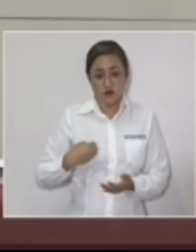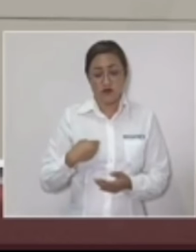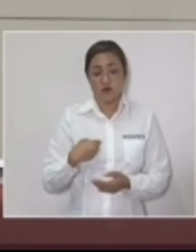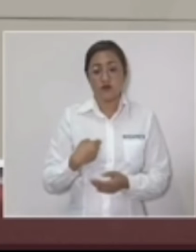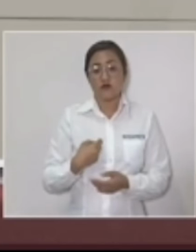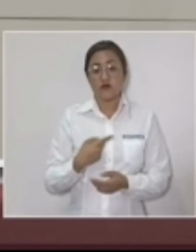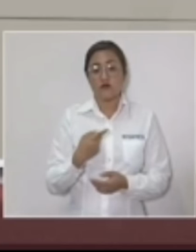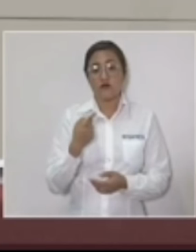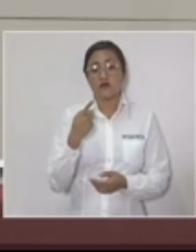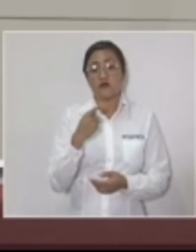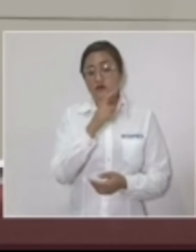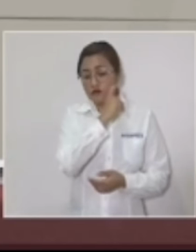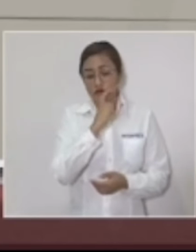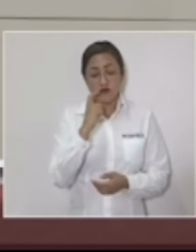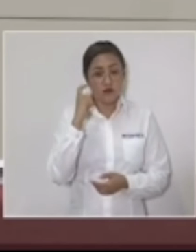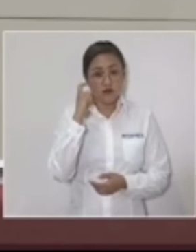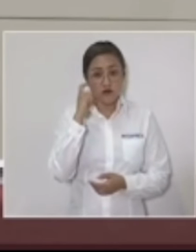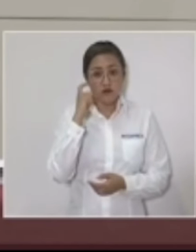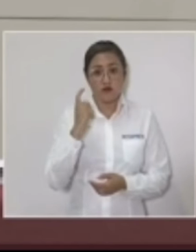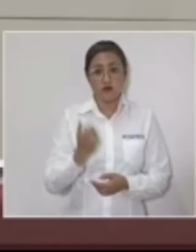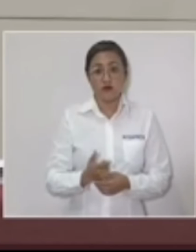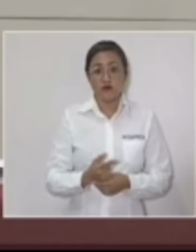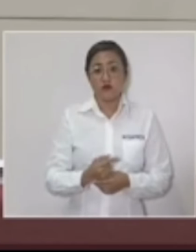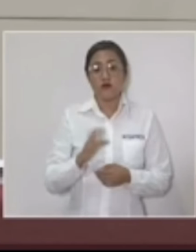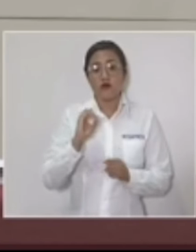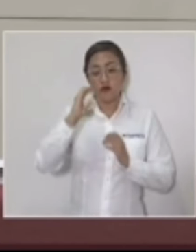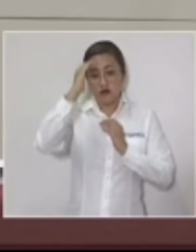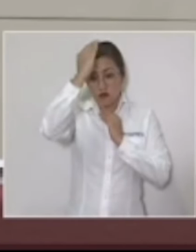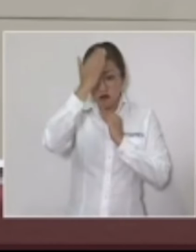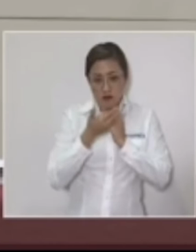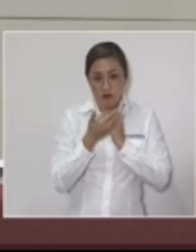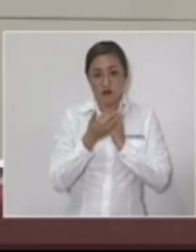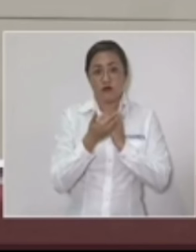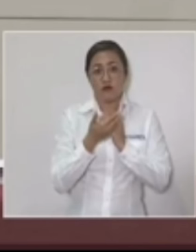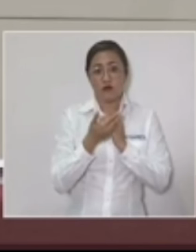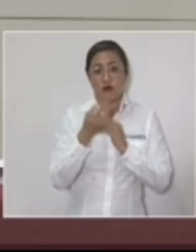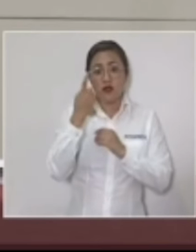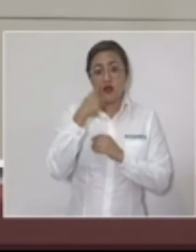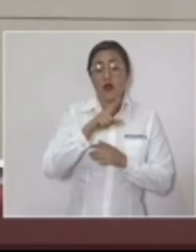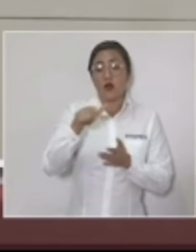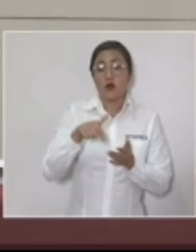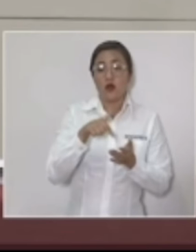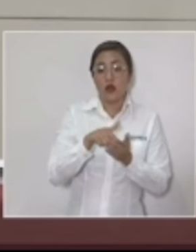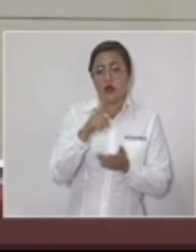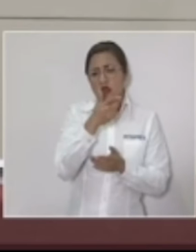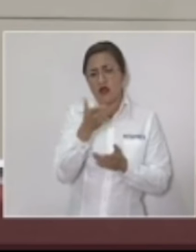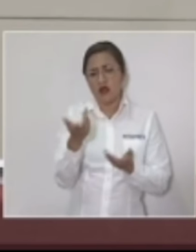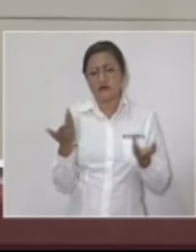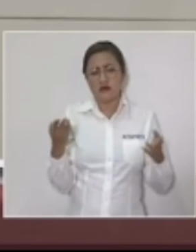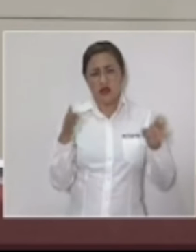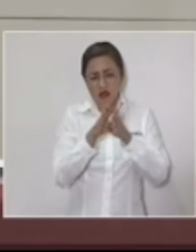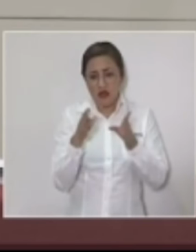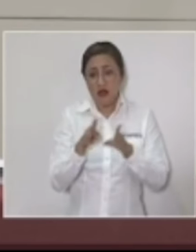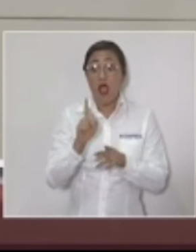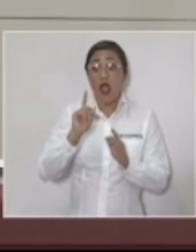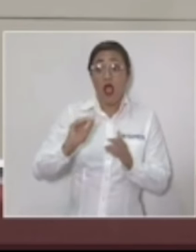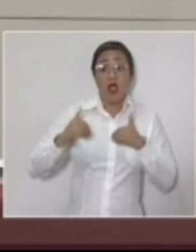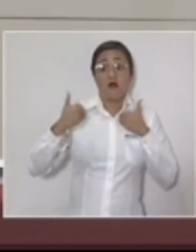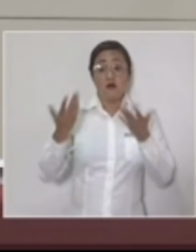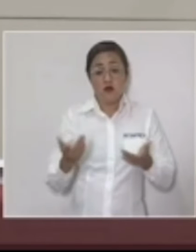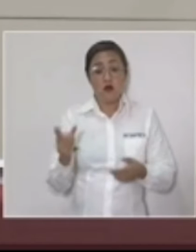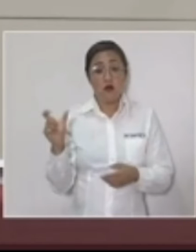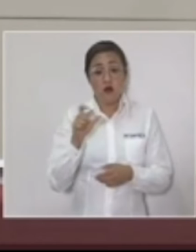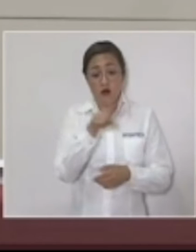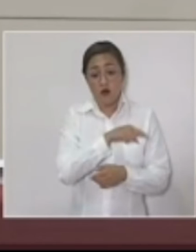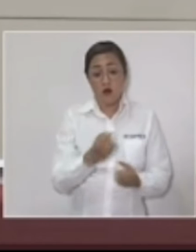gobernador Sergio Salomón Céspedes peregrina junto con el secretario de salud José Antonio Martínez García en donde se pronunció por seguir las